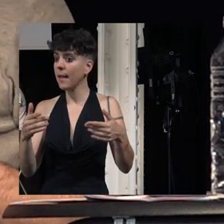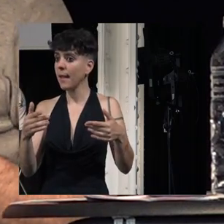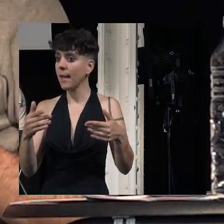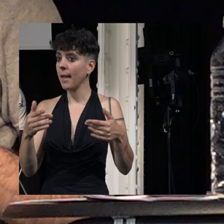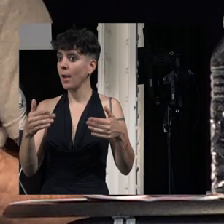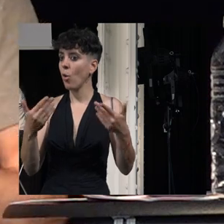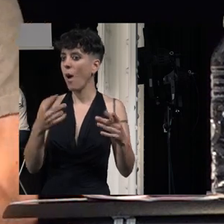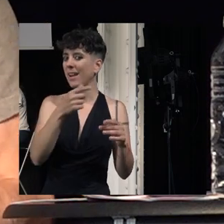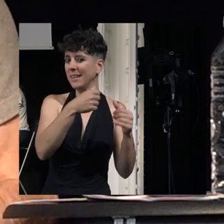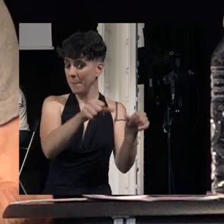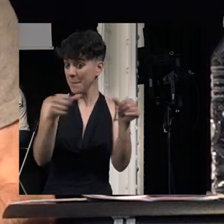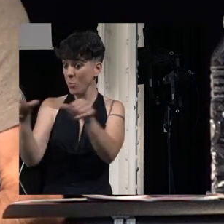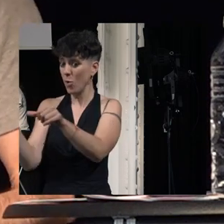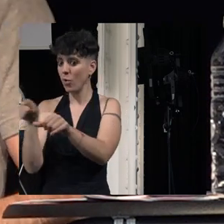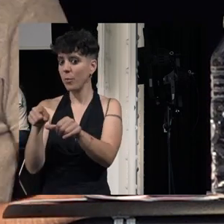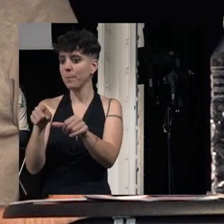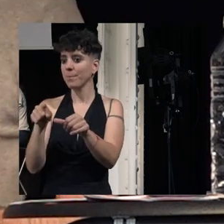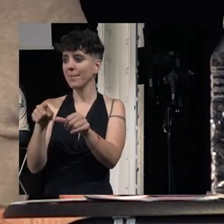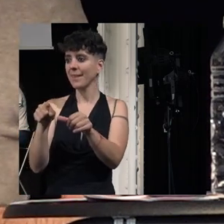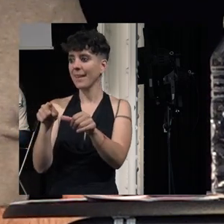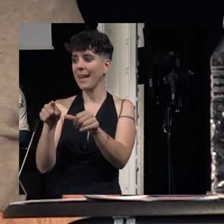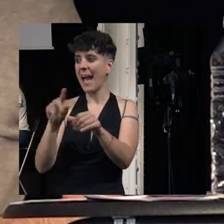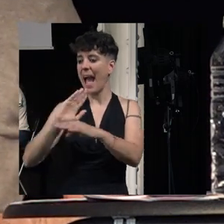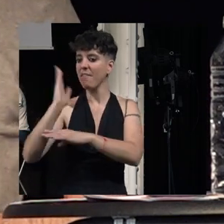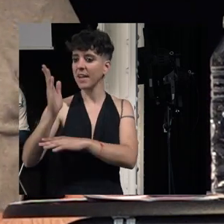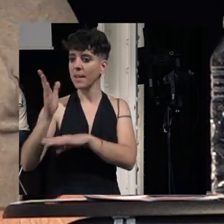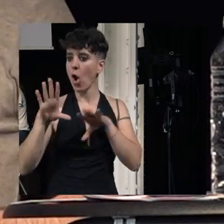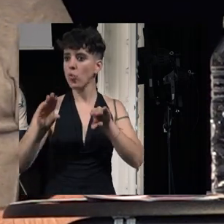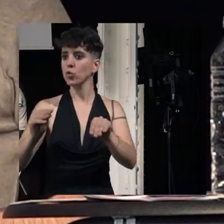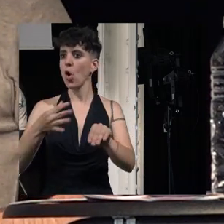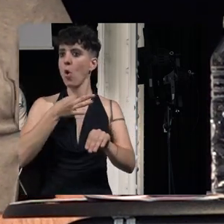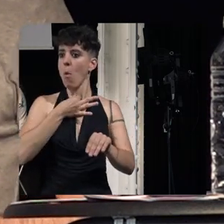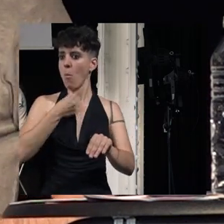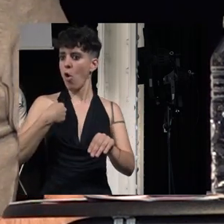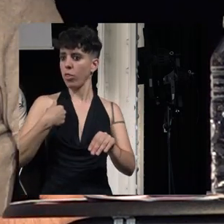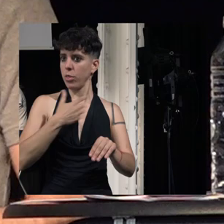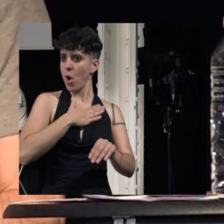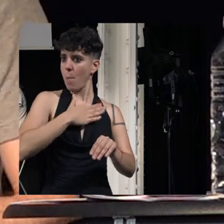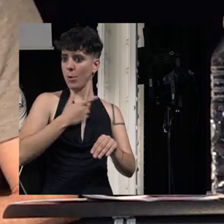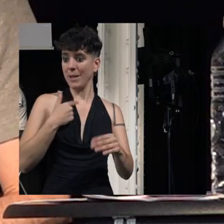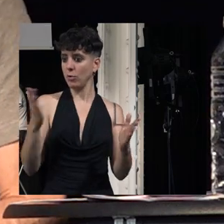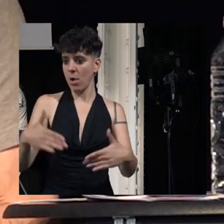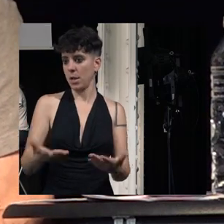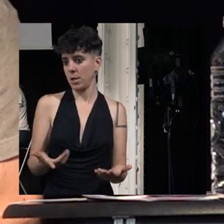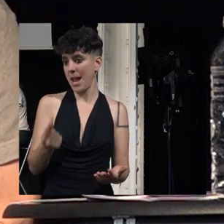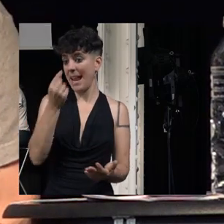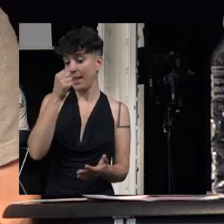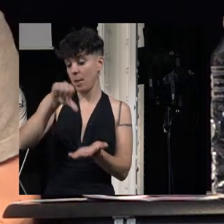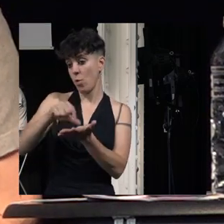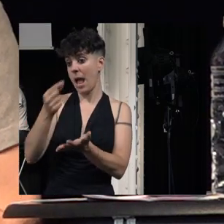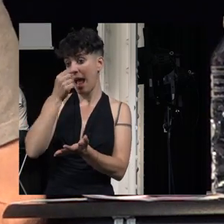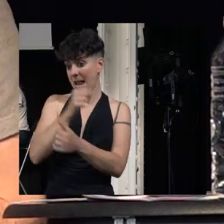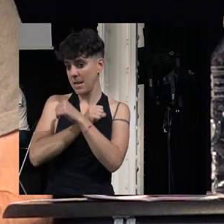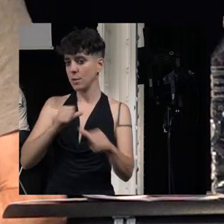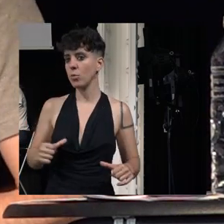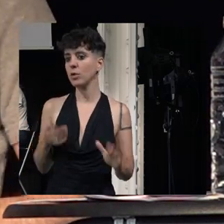cualquier uso de voz propia en determinados contextos. En Lisboa, os cuento muy rápidamente, en